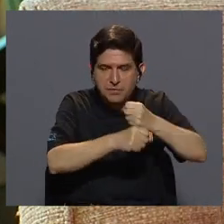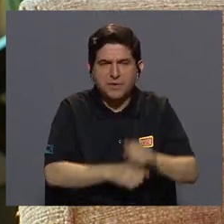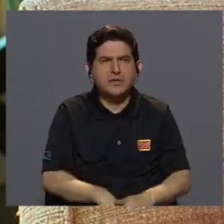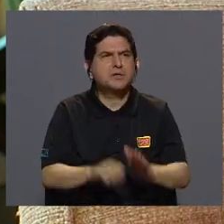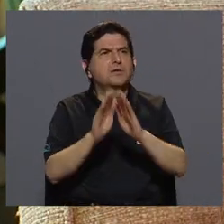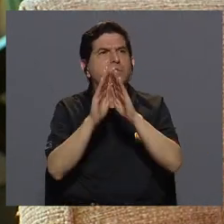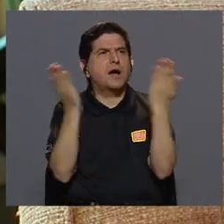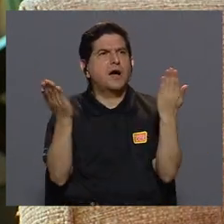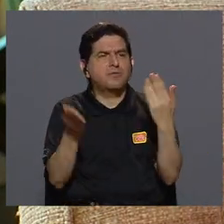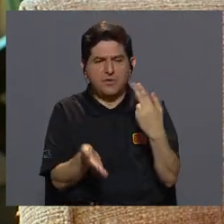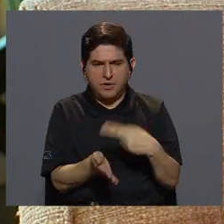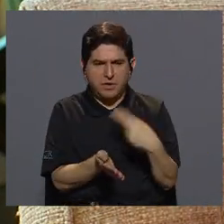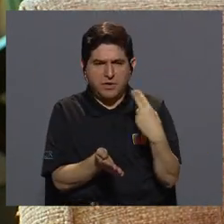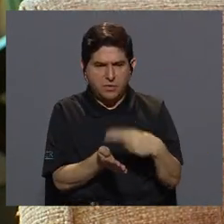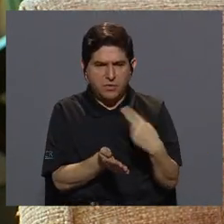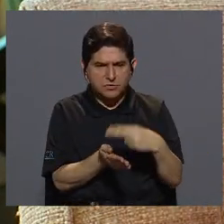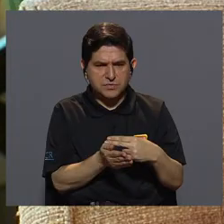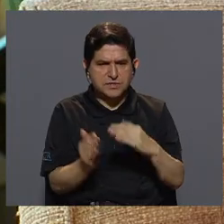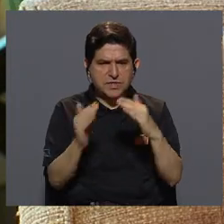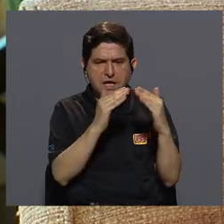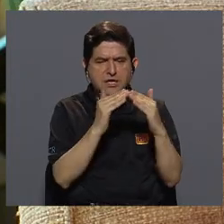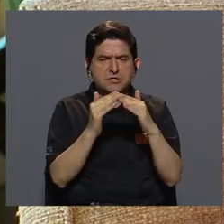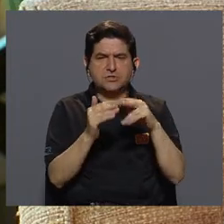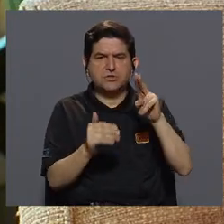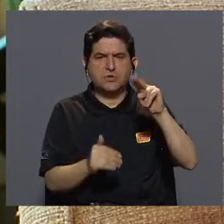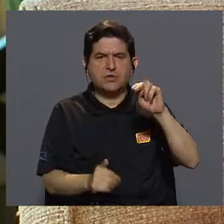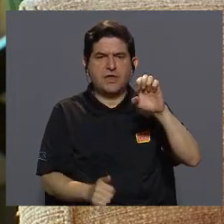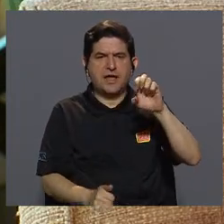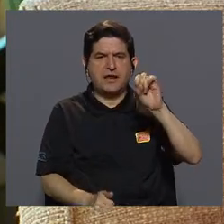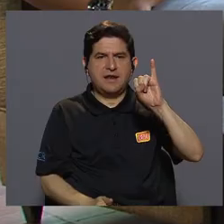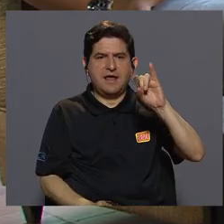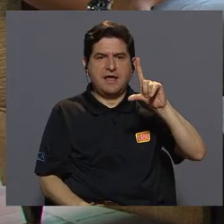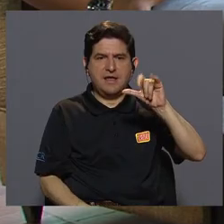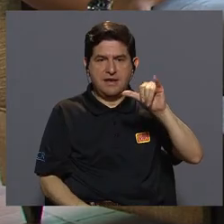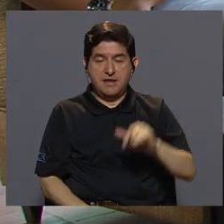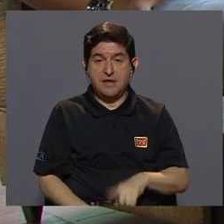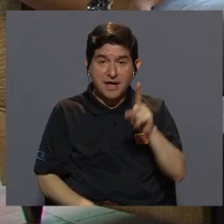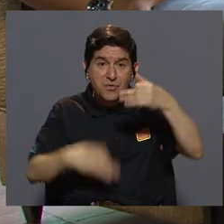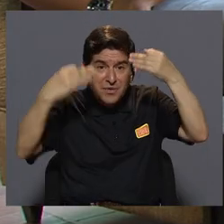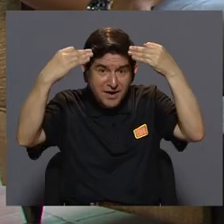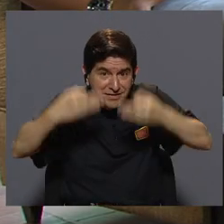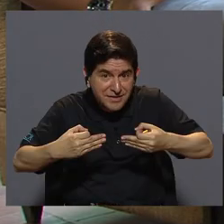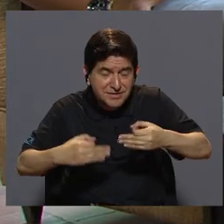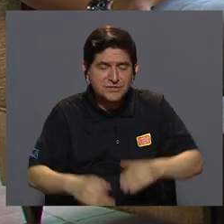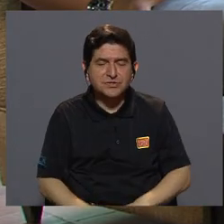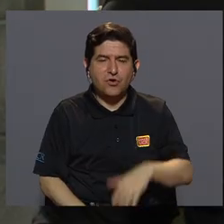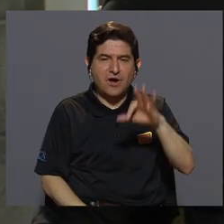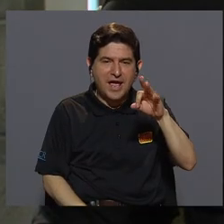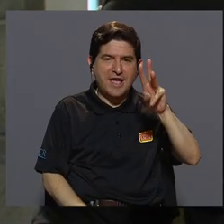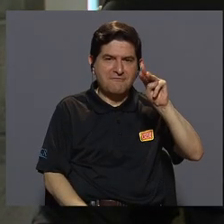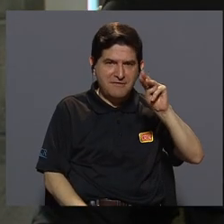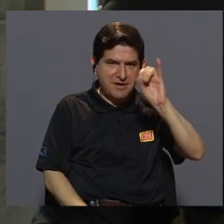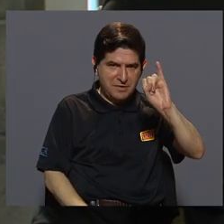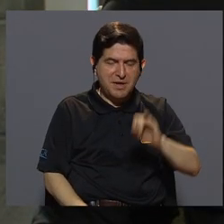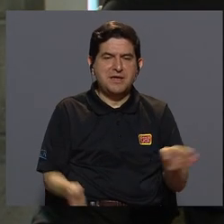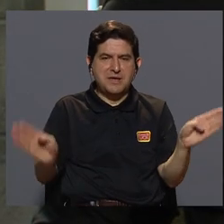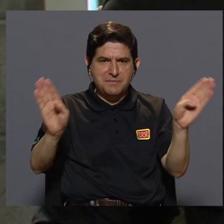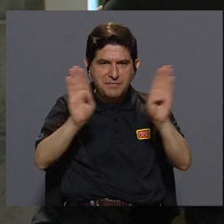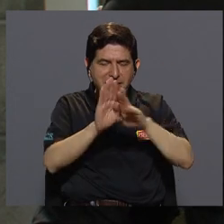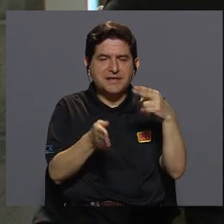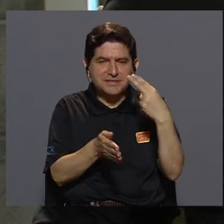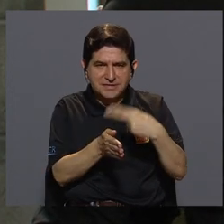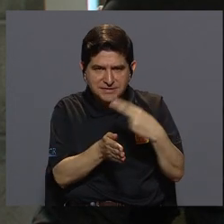se iba a abrir el de Ciudad Neil. Y, o sea, había una directriz del Fondo Monetario Internacional para, claro,